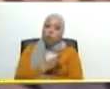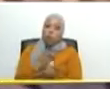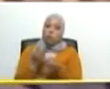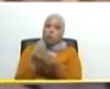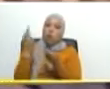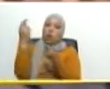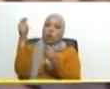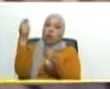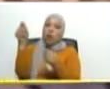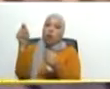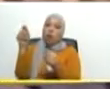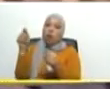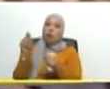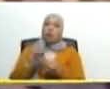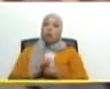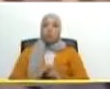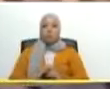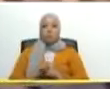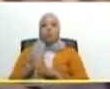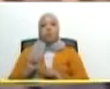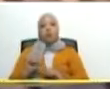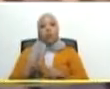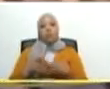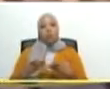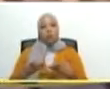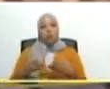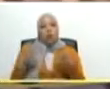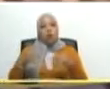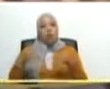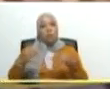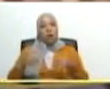conjuntos de gas entre Trinidad y Tobago y Venezuela.